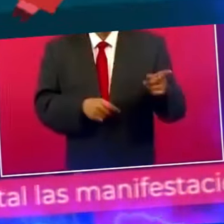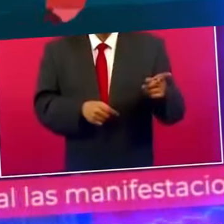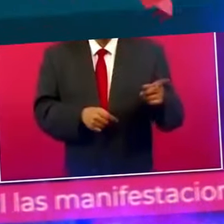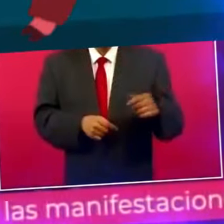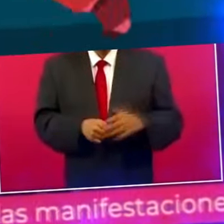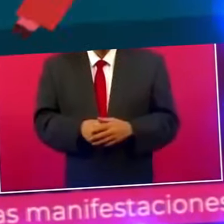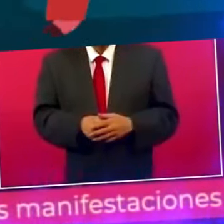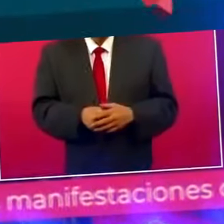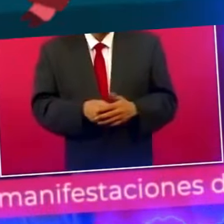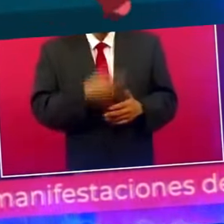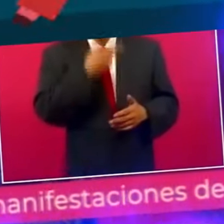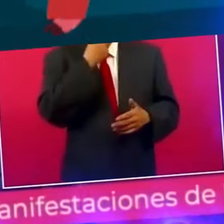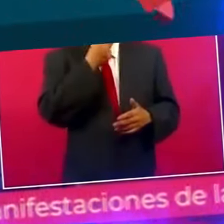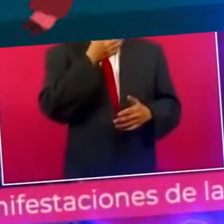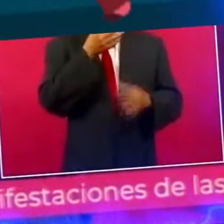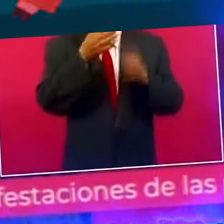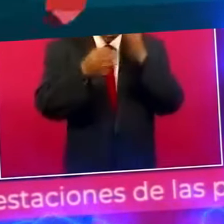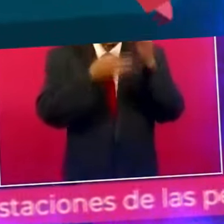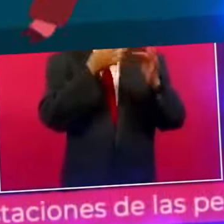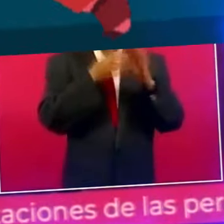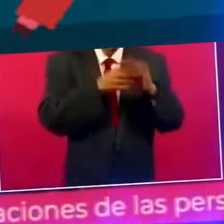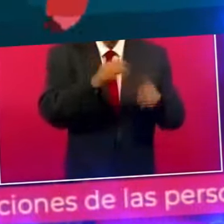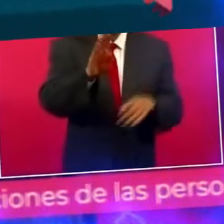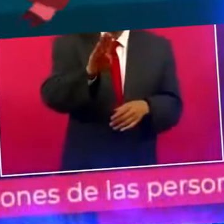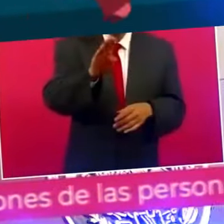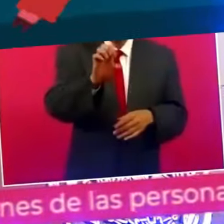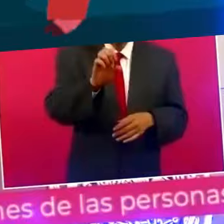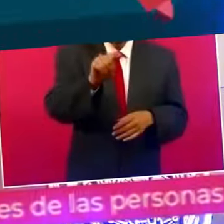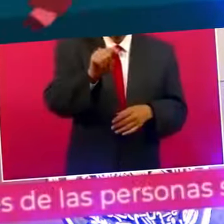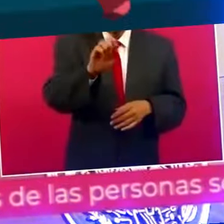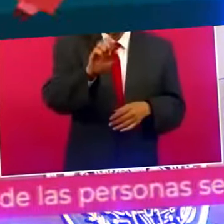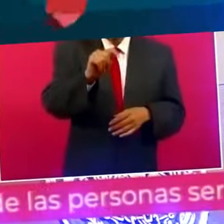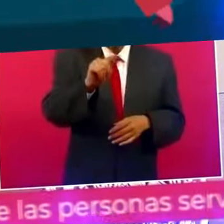un conductor, Beteta,